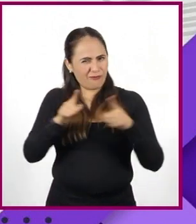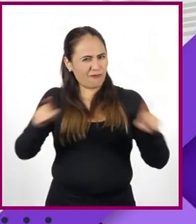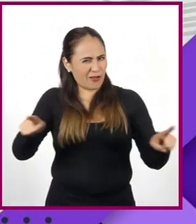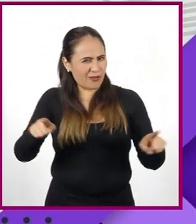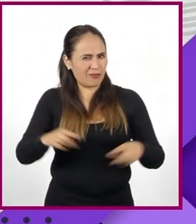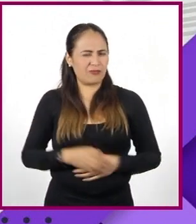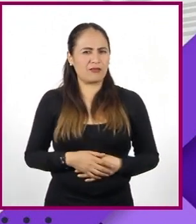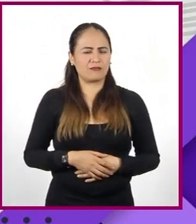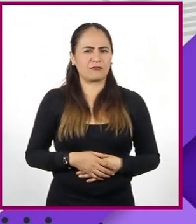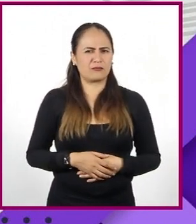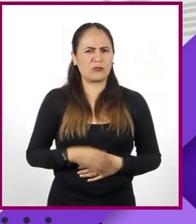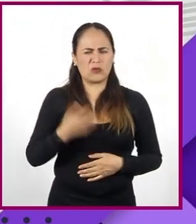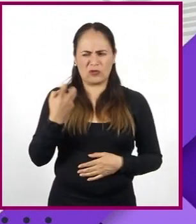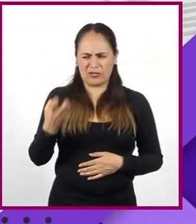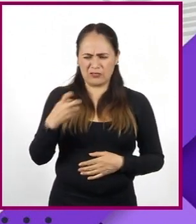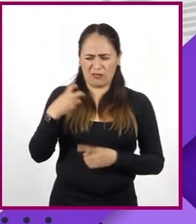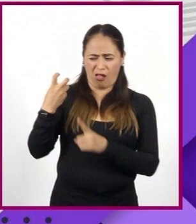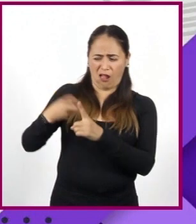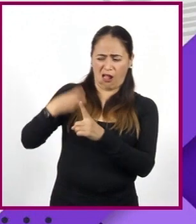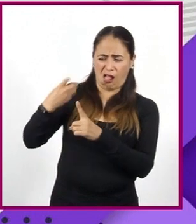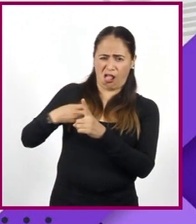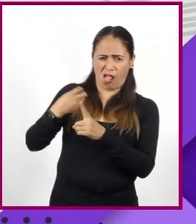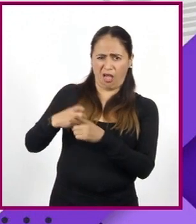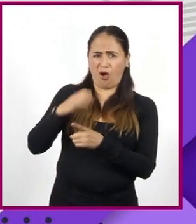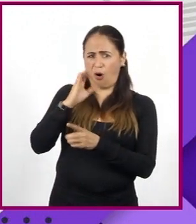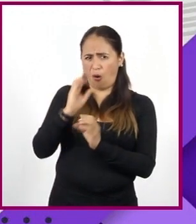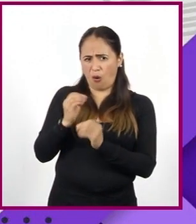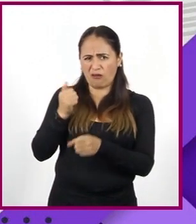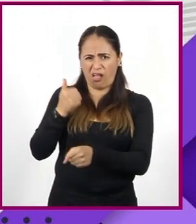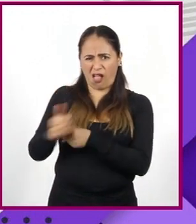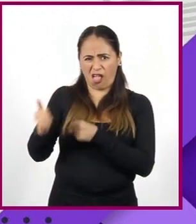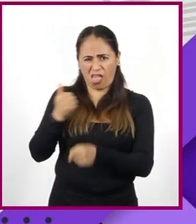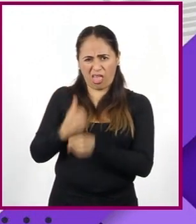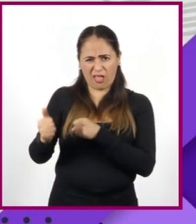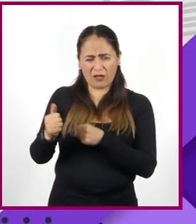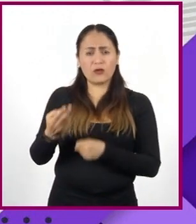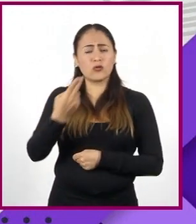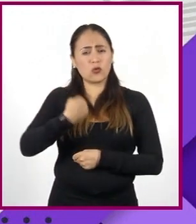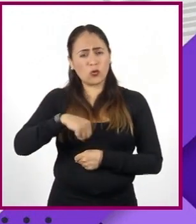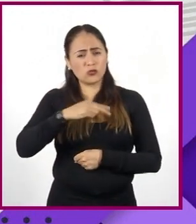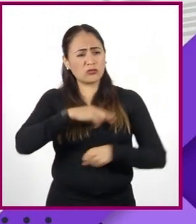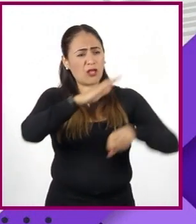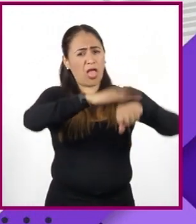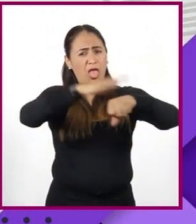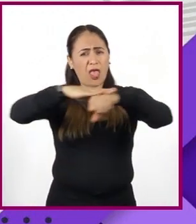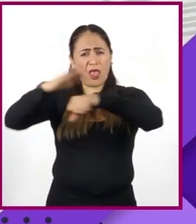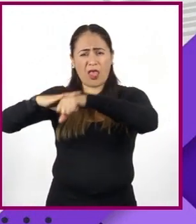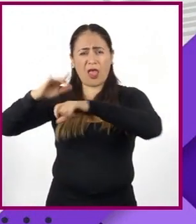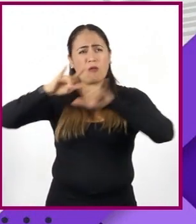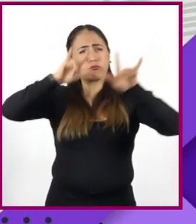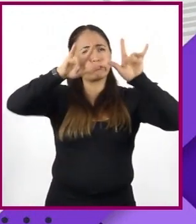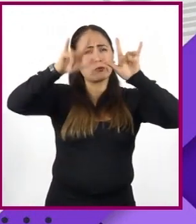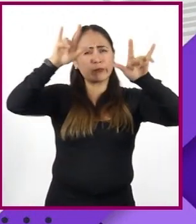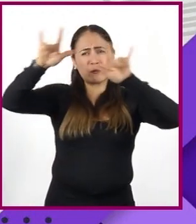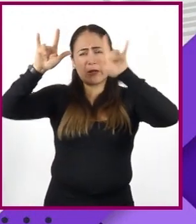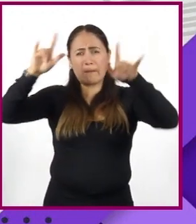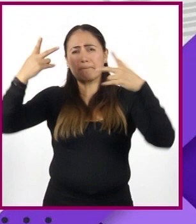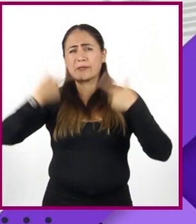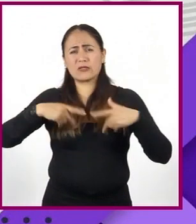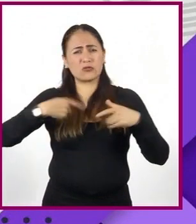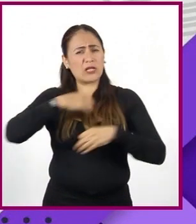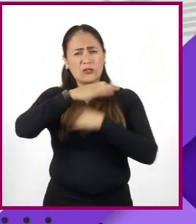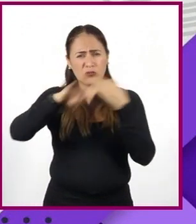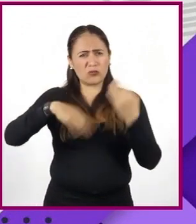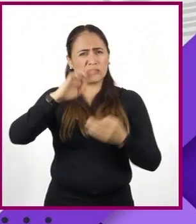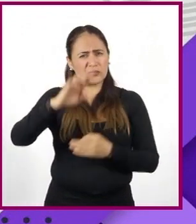Por cualquier cosa les hacen burla o los maltratan. Hicimos una campaña con carteles para que todos reconociéramos el